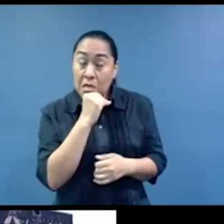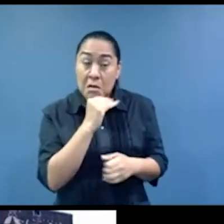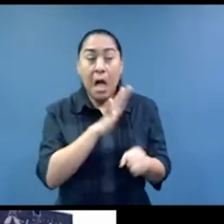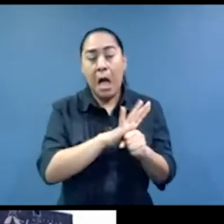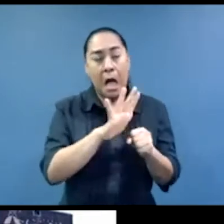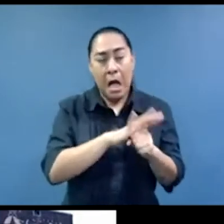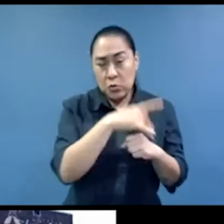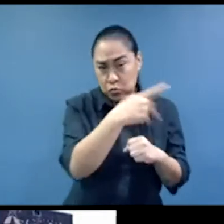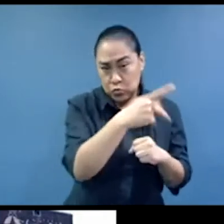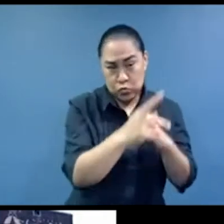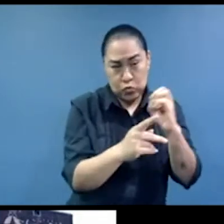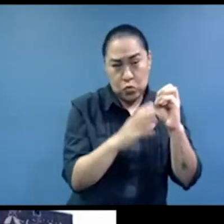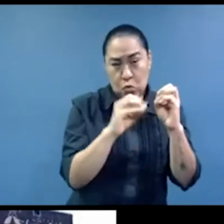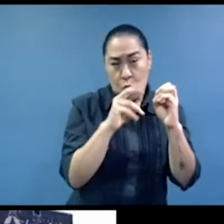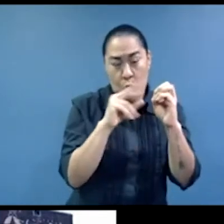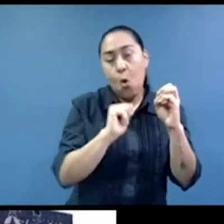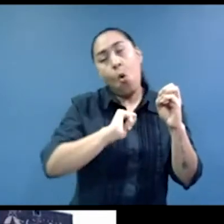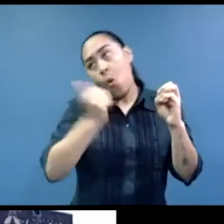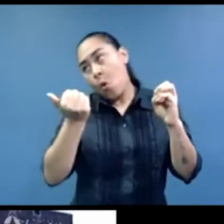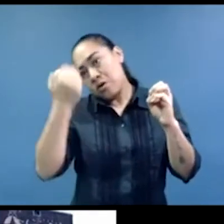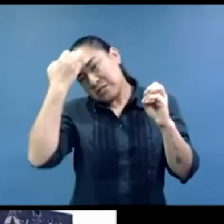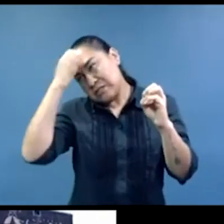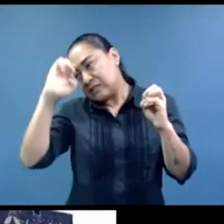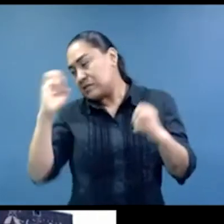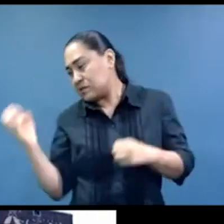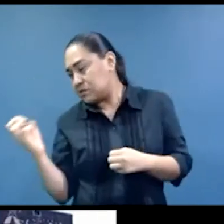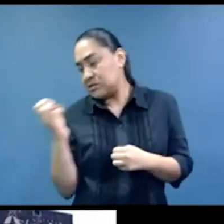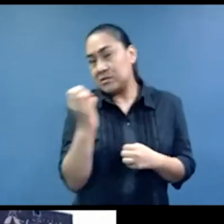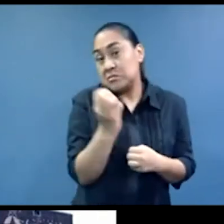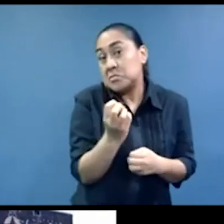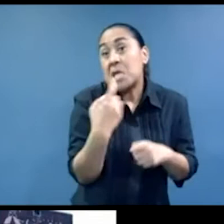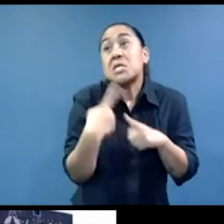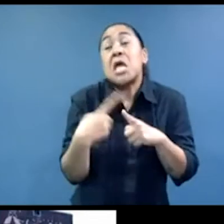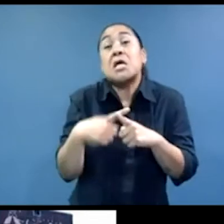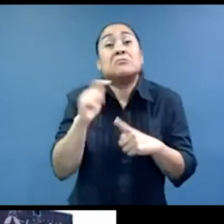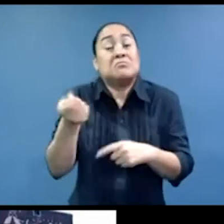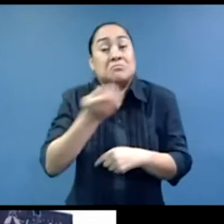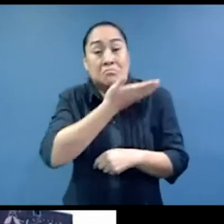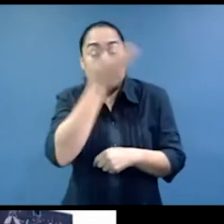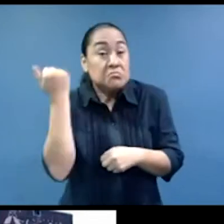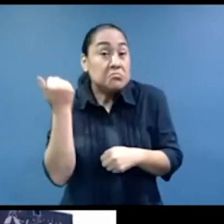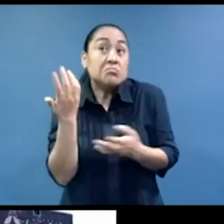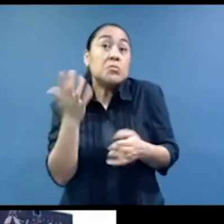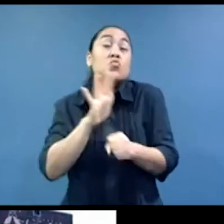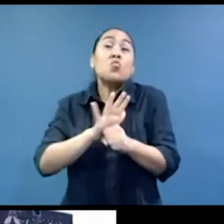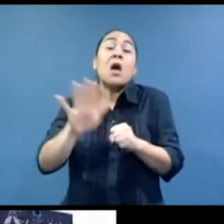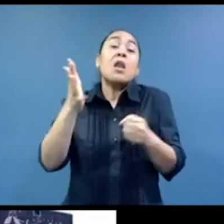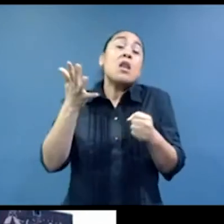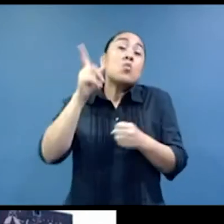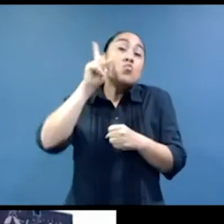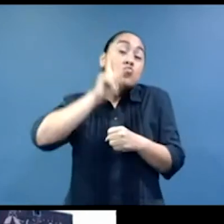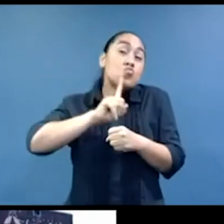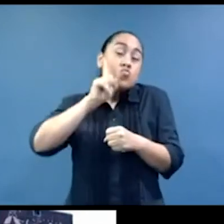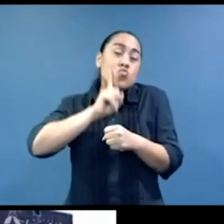óvulo, pero no sabemos de quién es, no sabemos si ese óvulo lo donó una